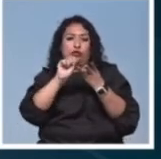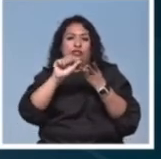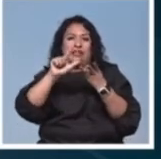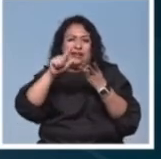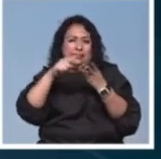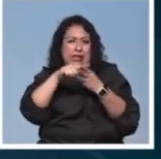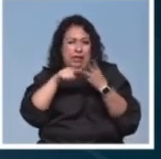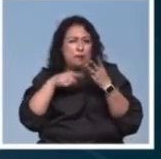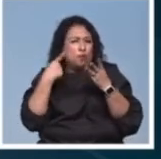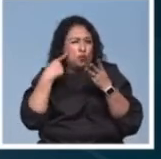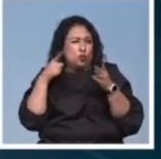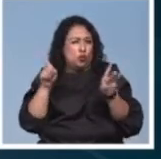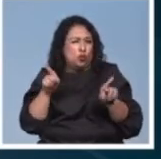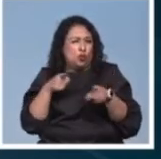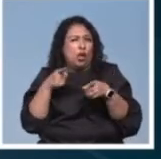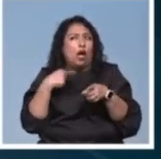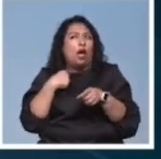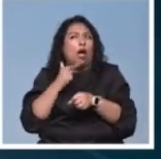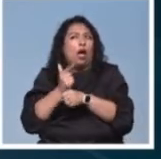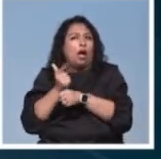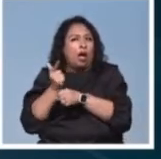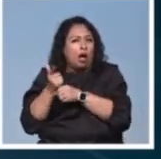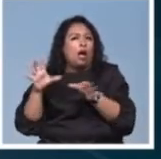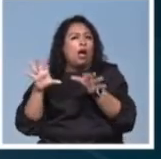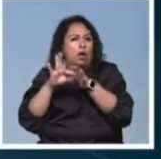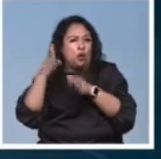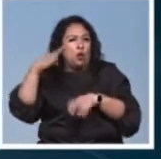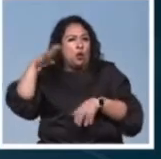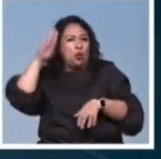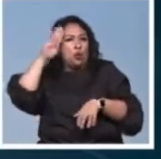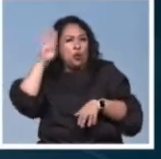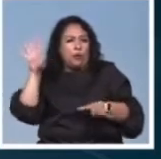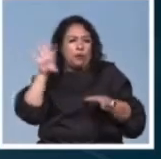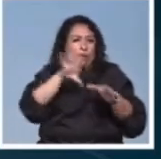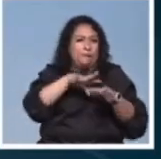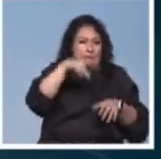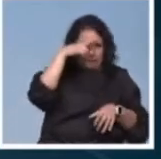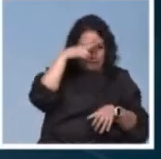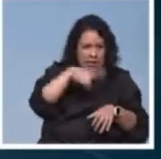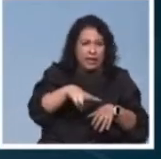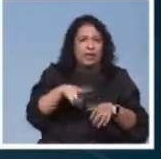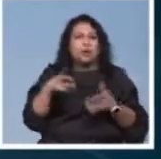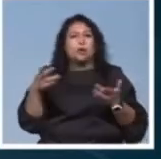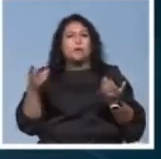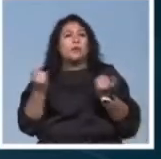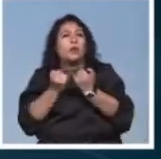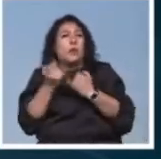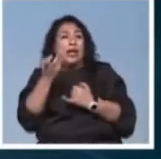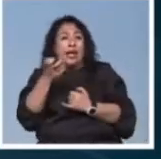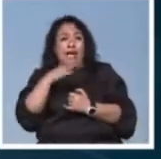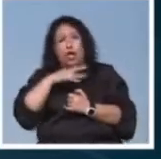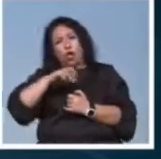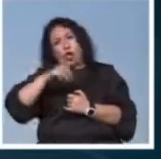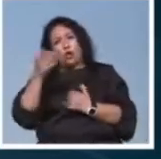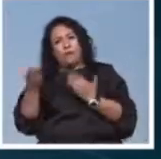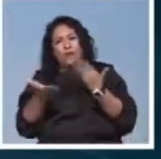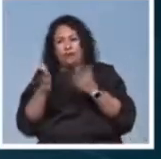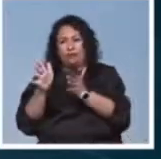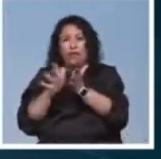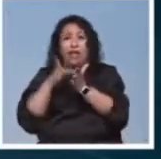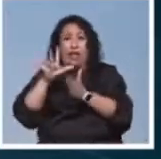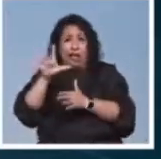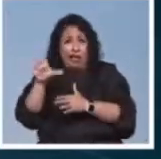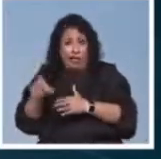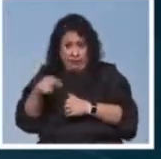estos ritmos nos identifican mucho con Cuba, la parte mexicana. Entonces, así como esto, bueno, hay otras danzas con influencia africana.